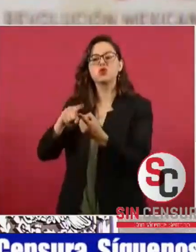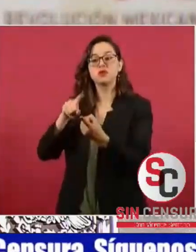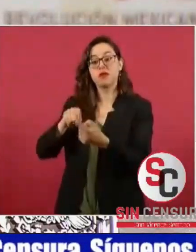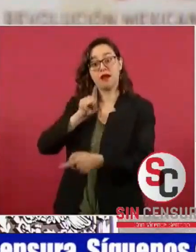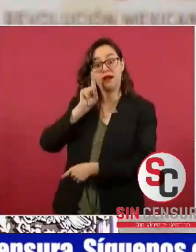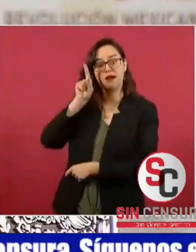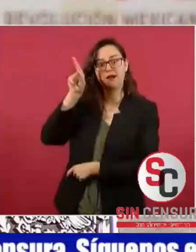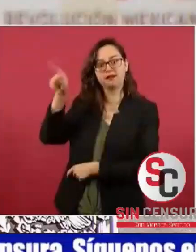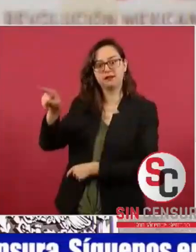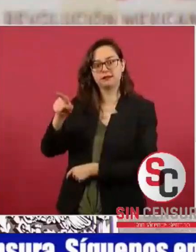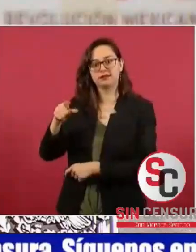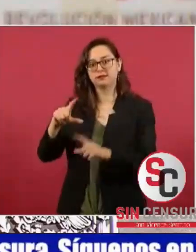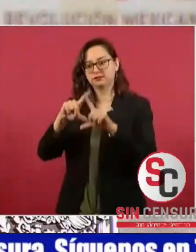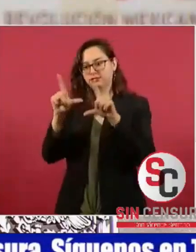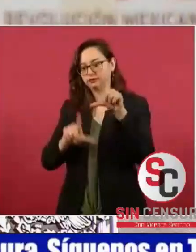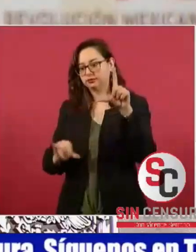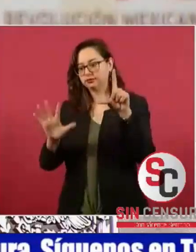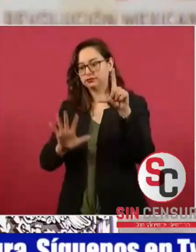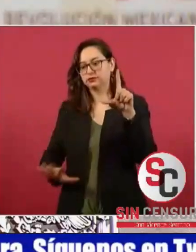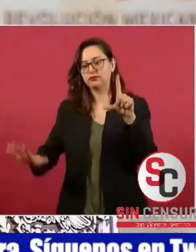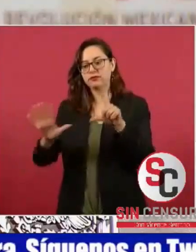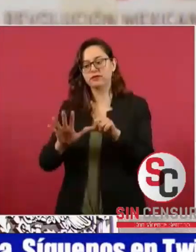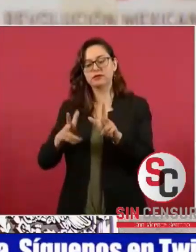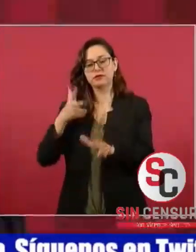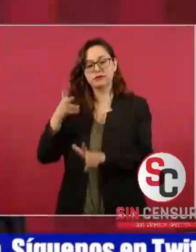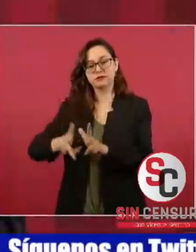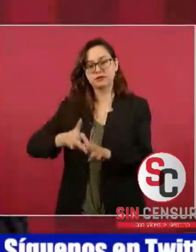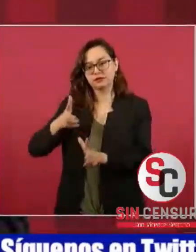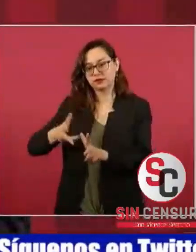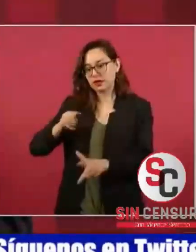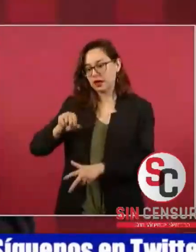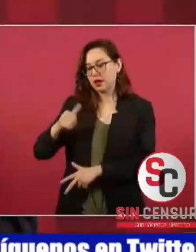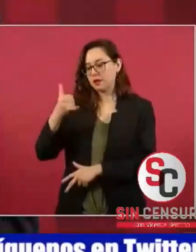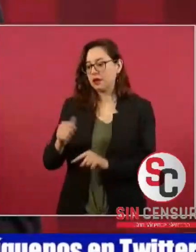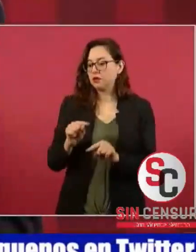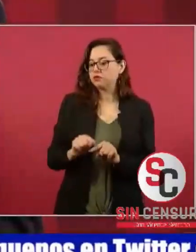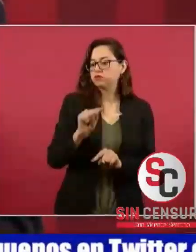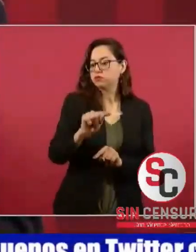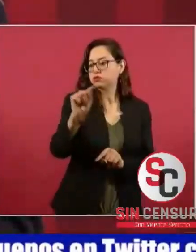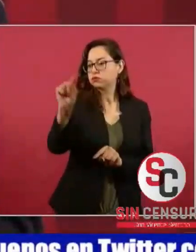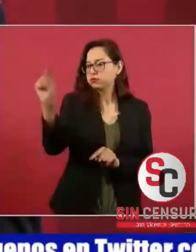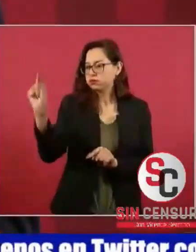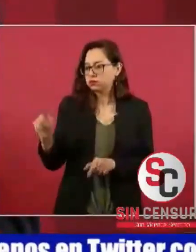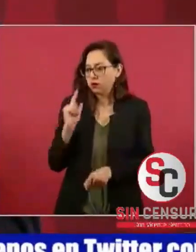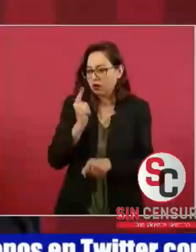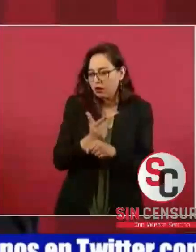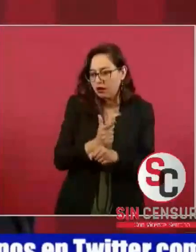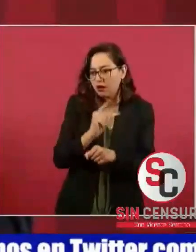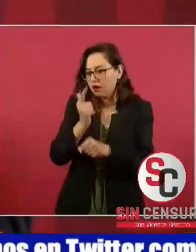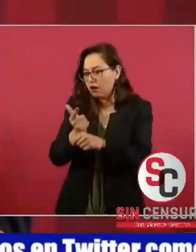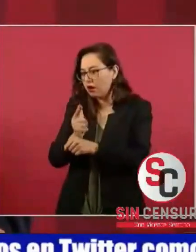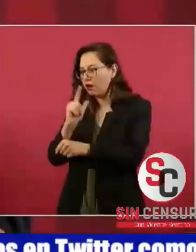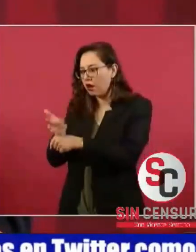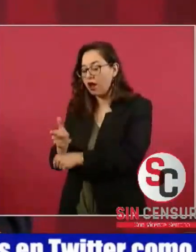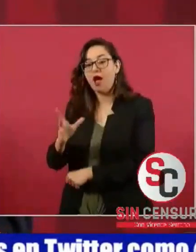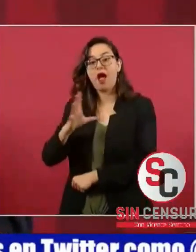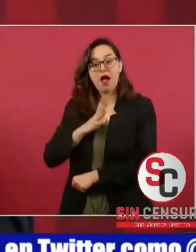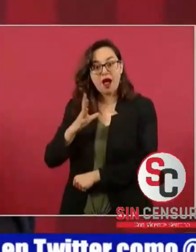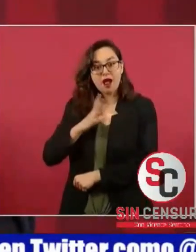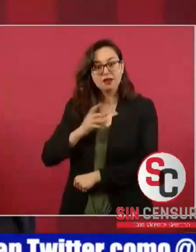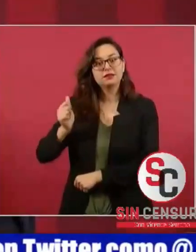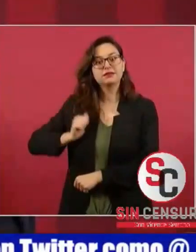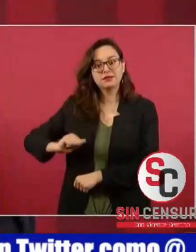echar a perder lo que ya se va construyendo. Así se pronunció el presidente Andrés Manuel